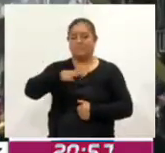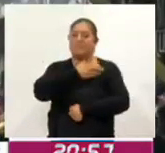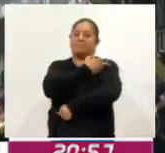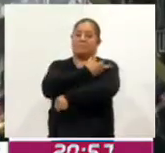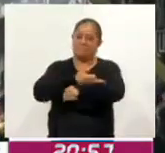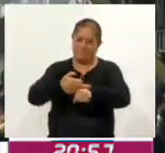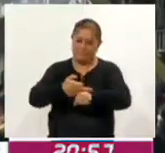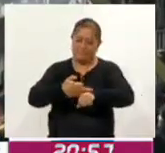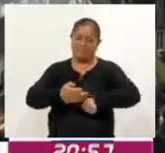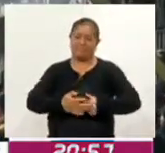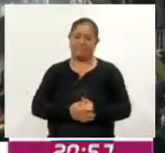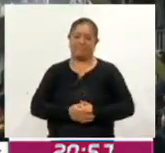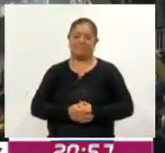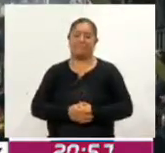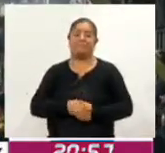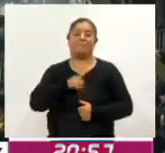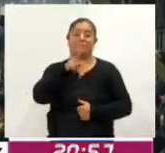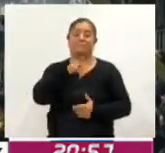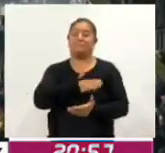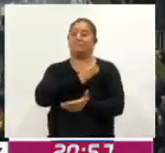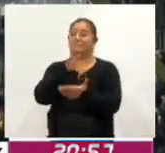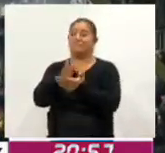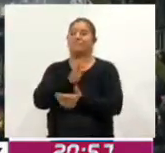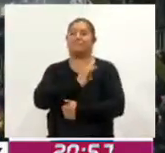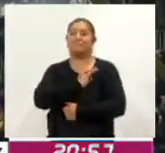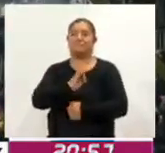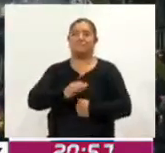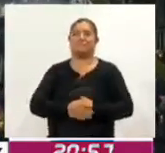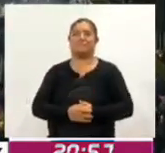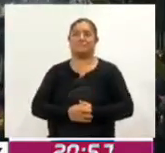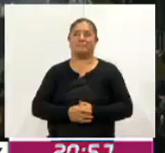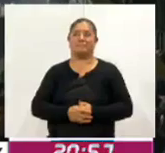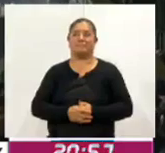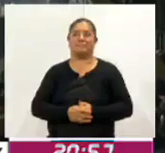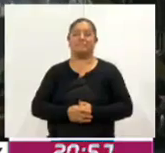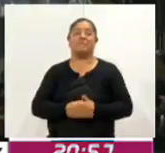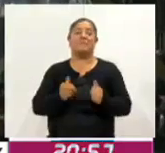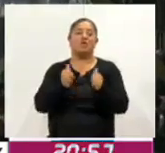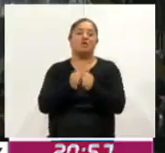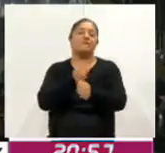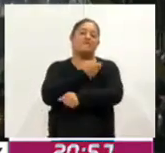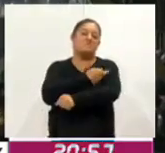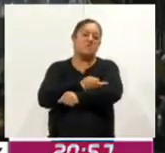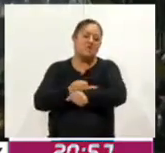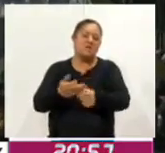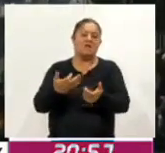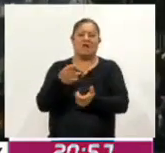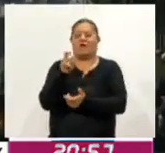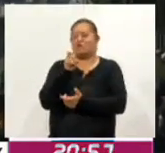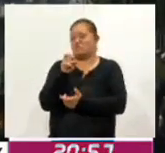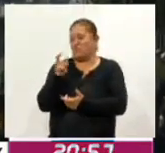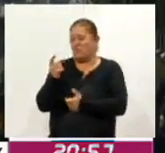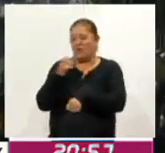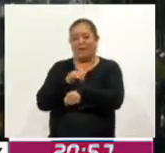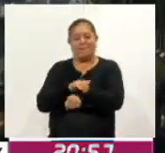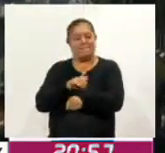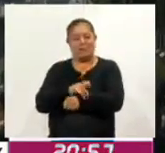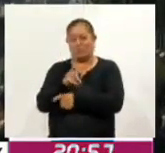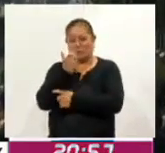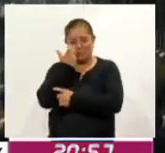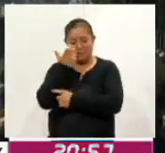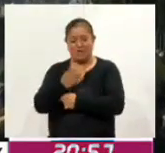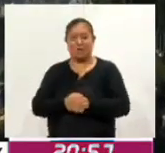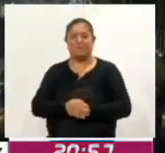familiar y ustedes pueden asistir pues también con la pareja o con la familia. Ahí está hecha la